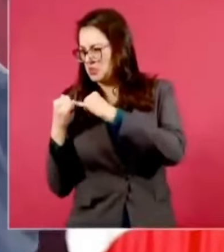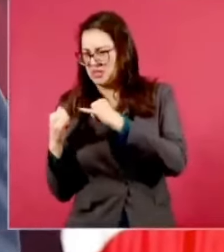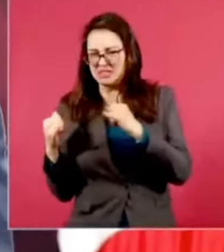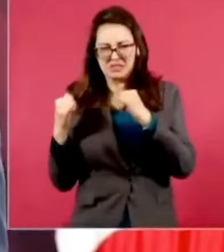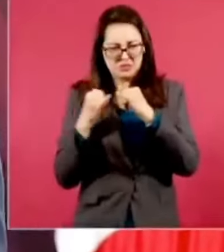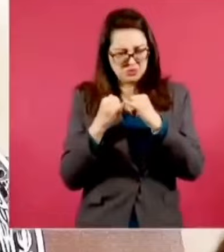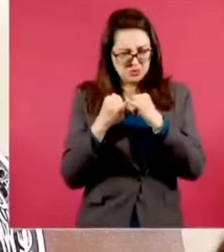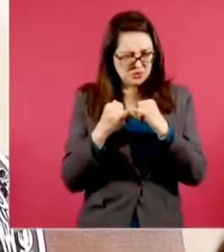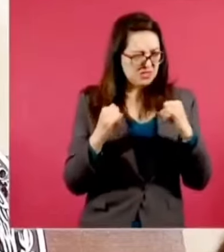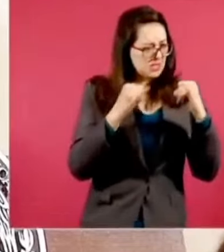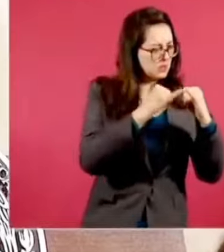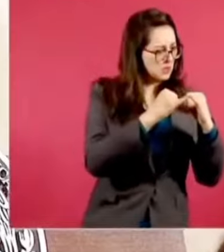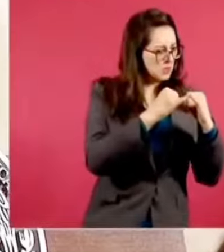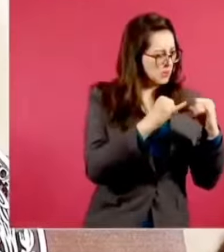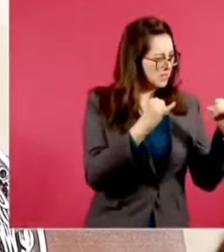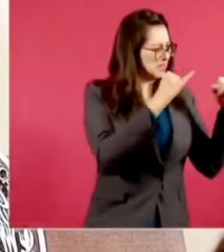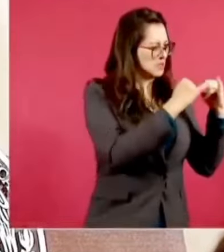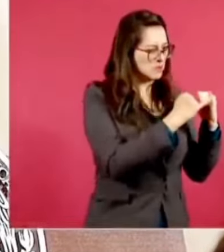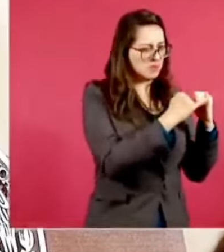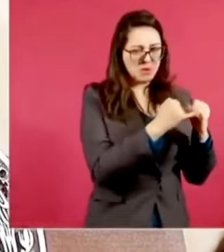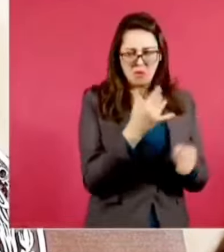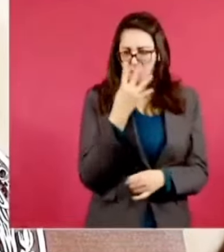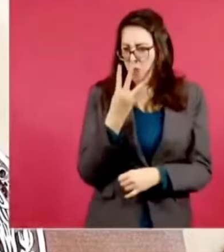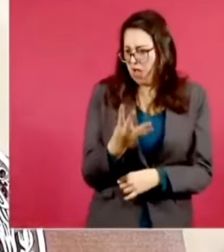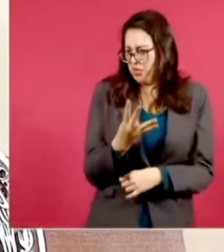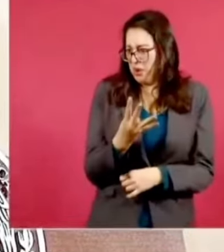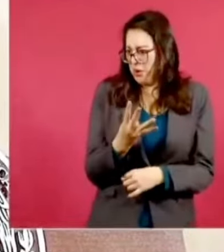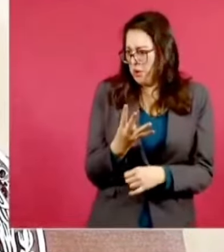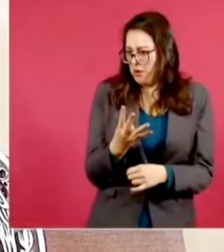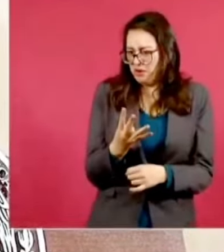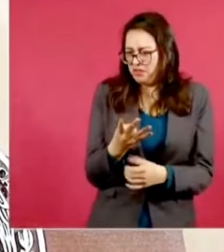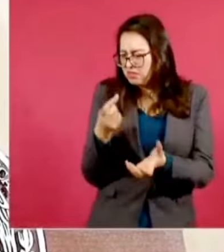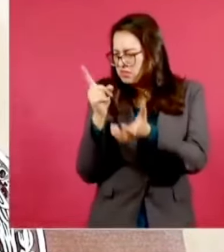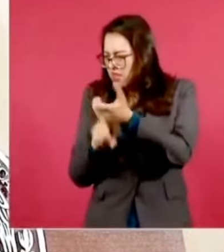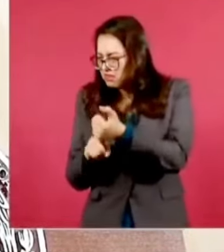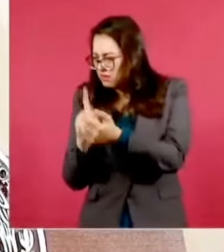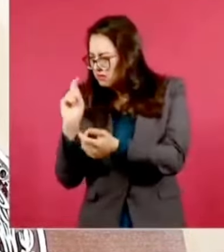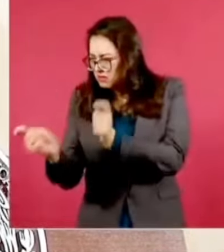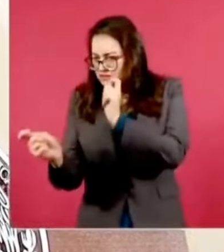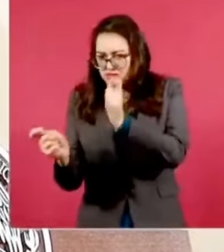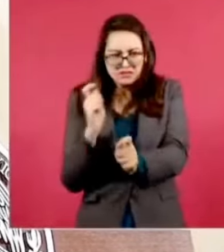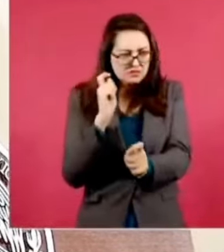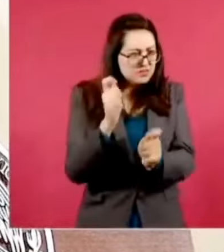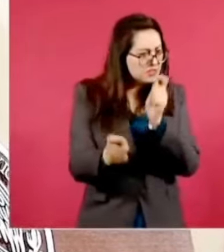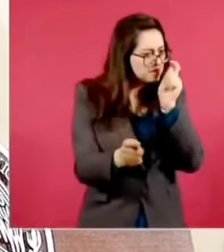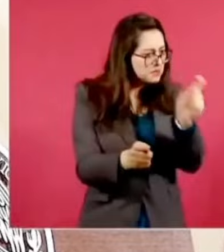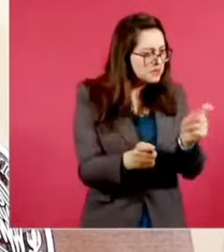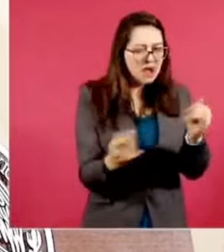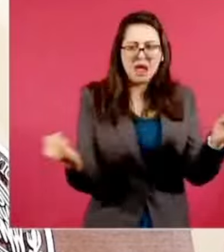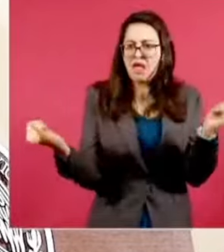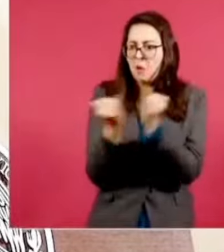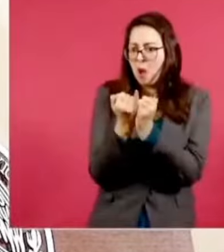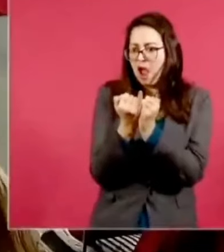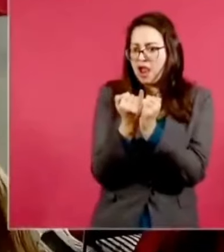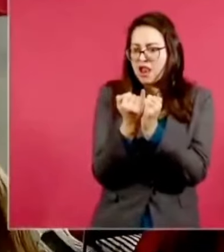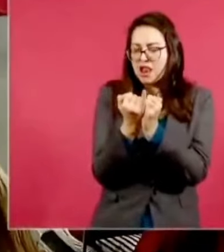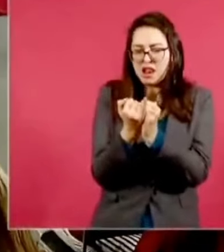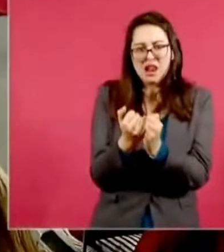instituciones que le cuestan al pueblo y que son pantalla nada más